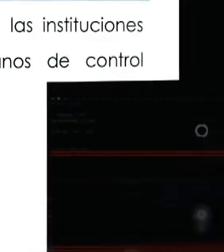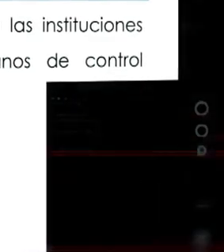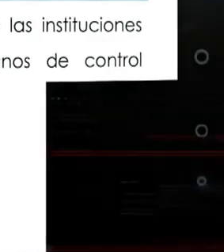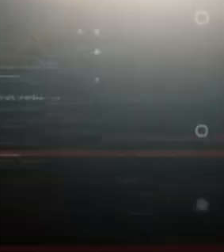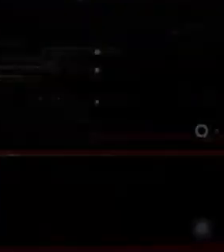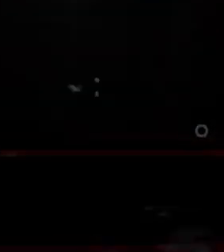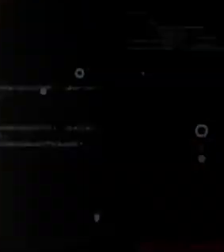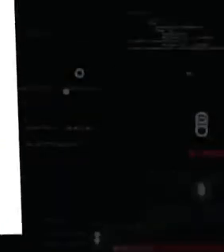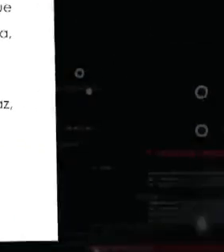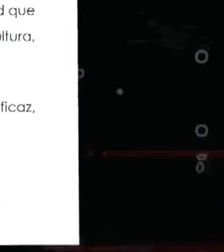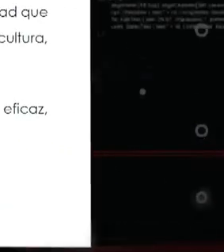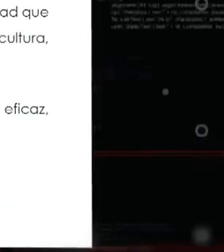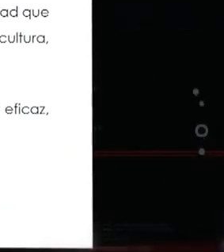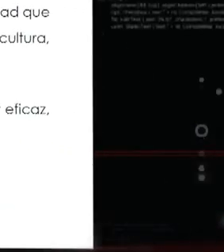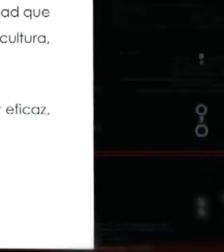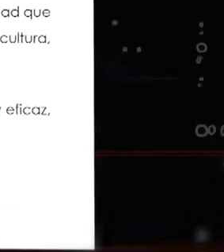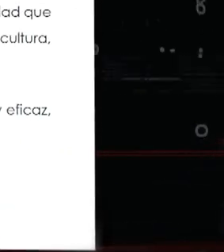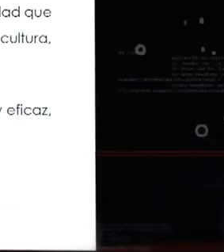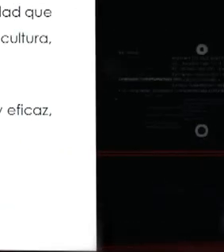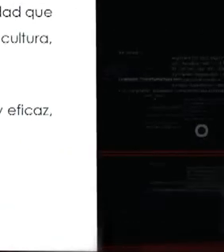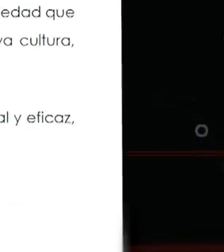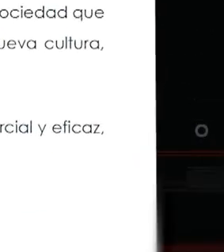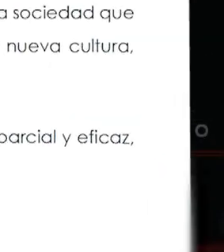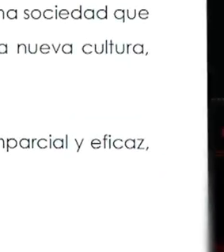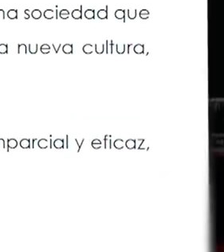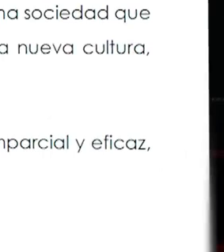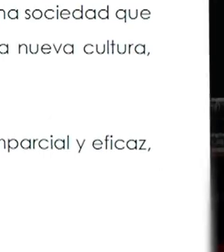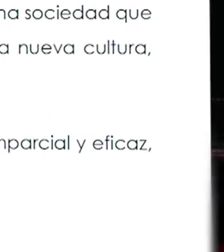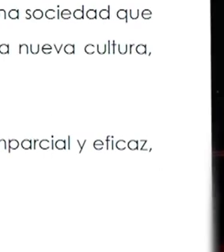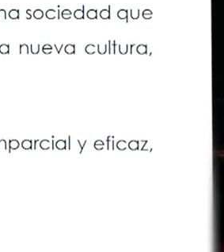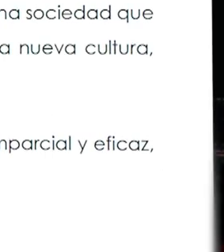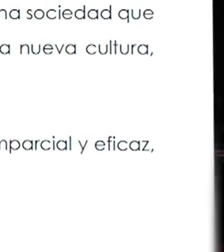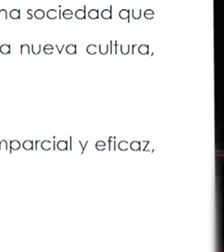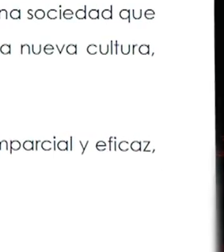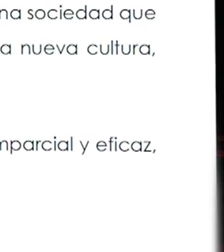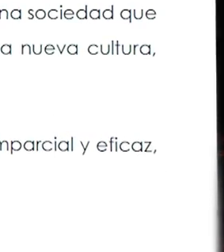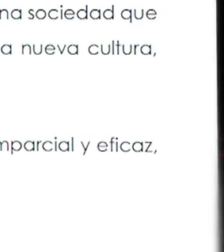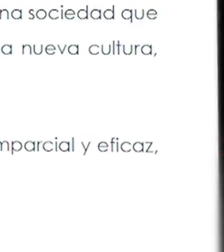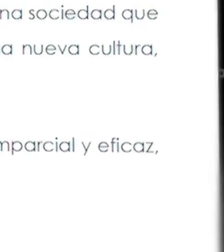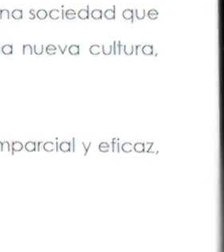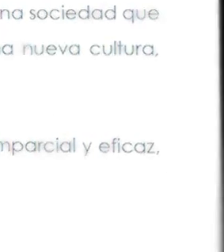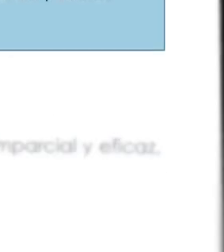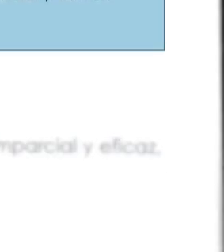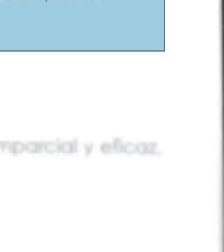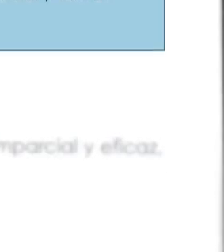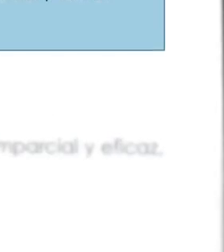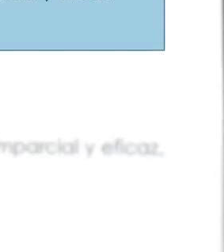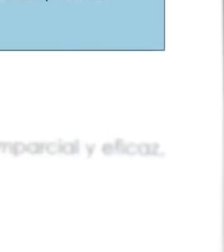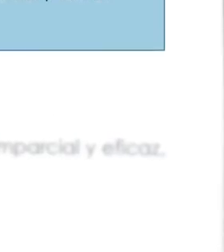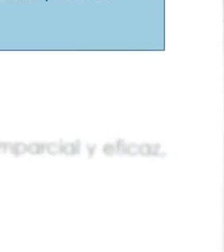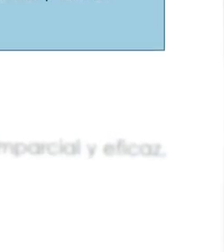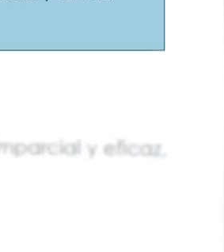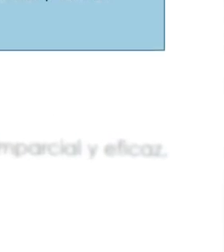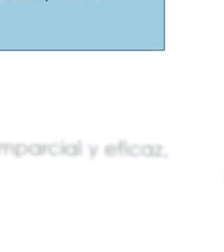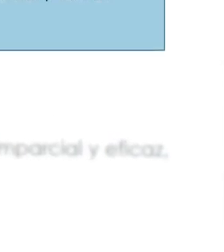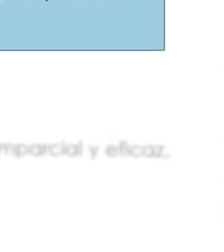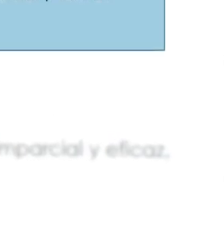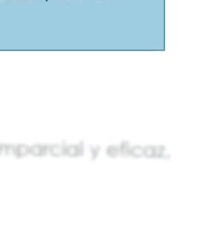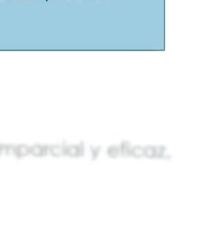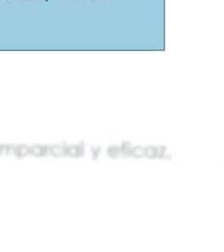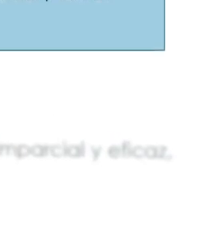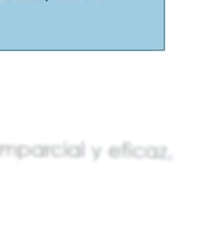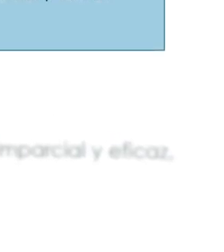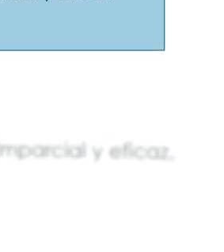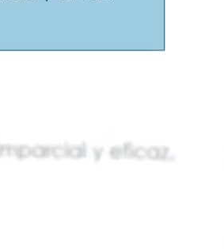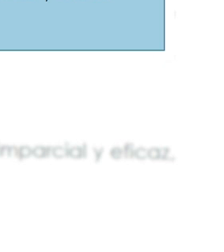cuentas y la austeridad, dos objetivos que la iniciativa considera fundamentales para lograr la nueva legitimidad del Poder